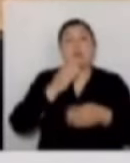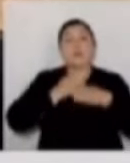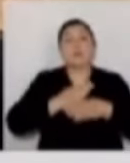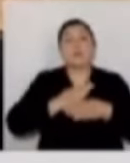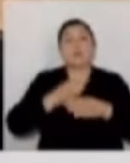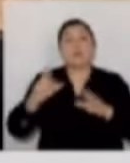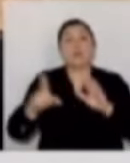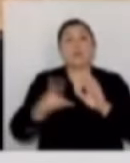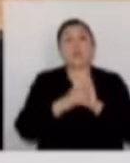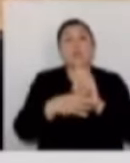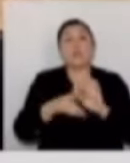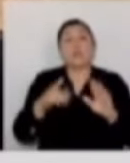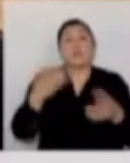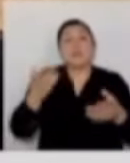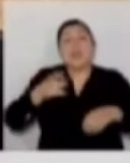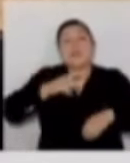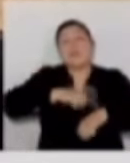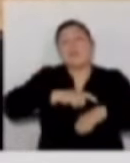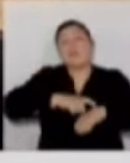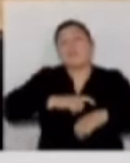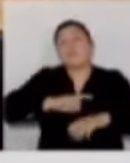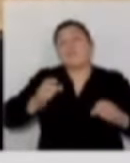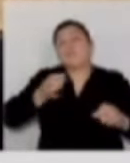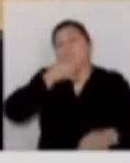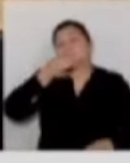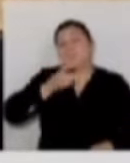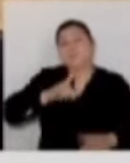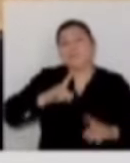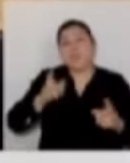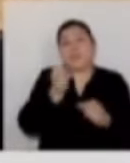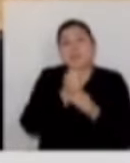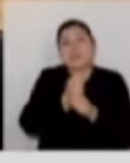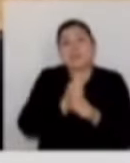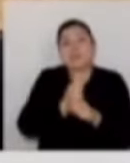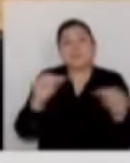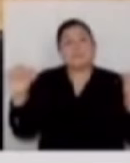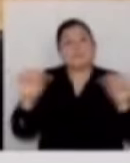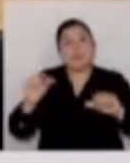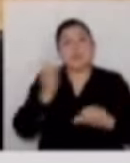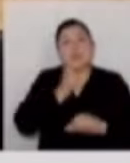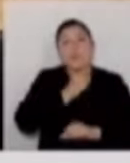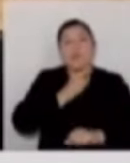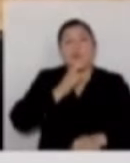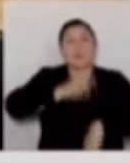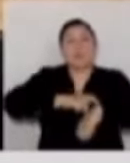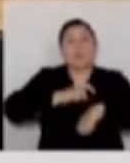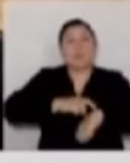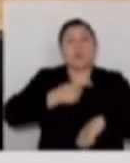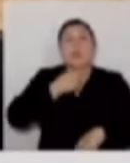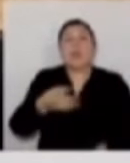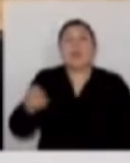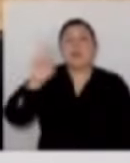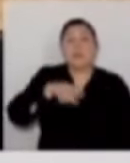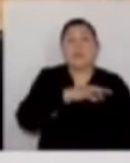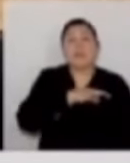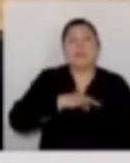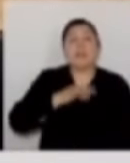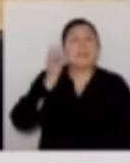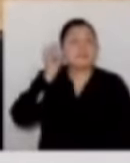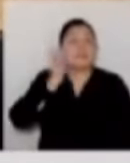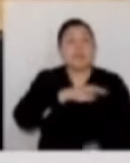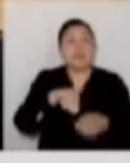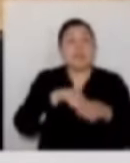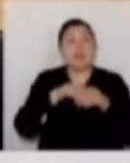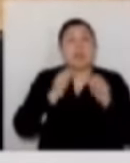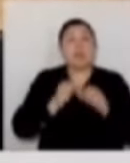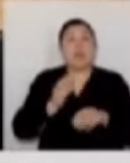no puedo decir nada más de él porque creo que su trabajo ha sido nefasto en último tiempo por lo tanto quiero insistir que la ministra del interior pueda visitar a antofagasta y es por eso